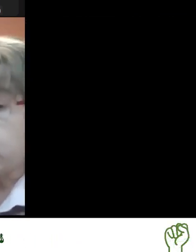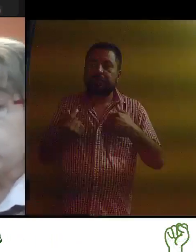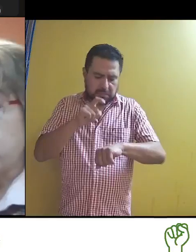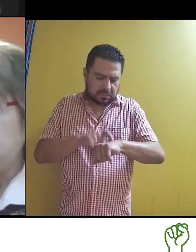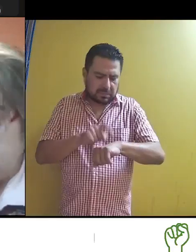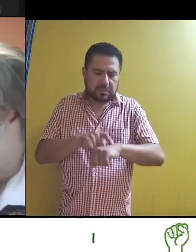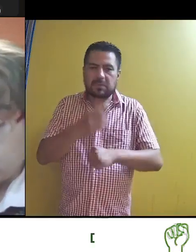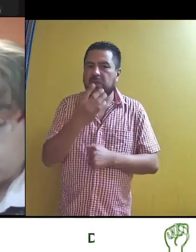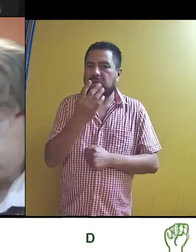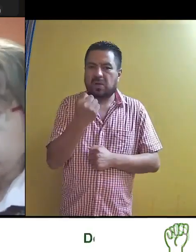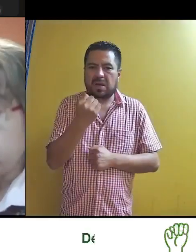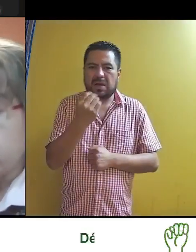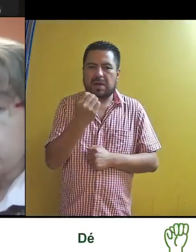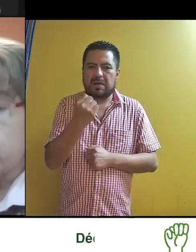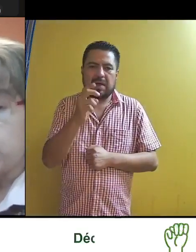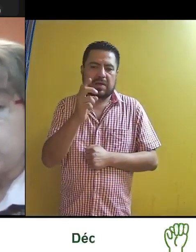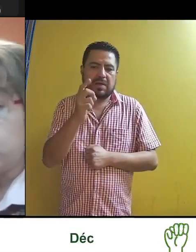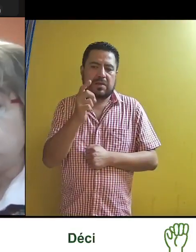las